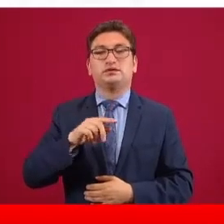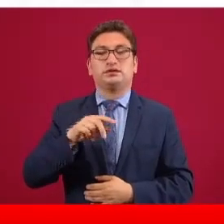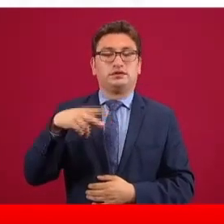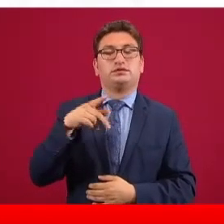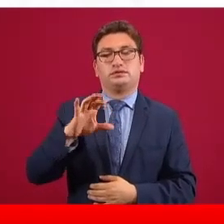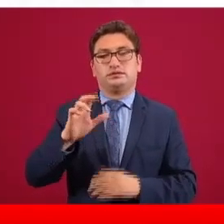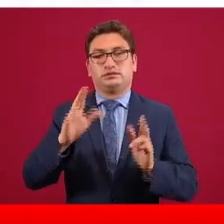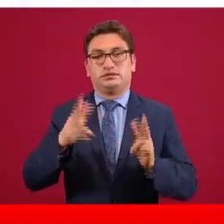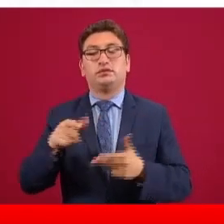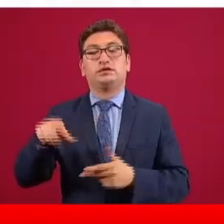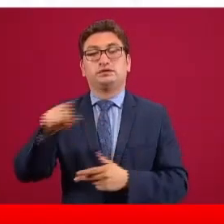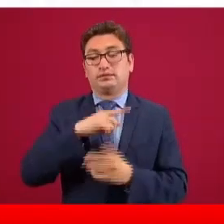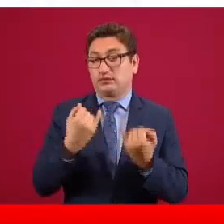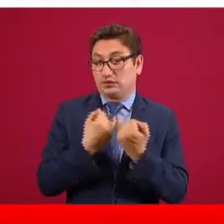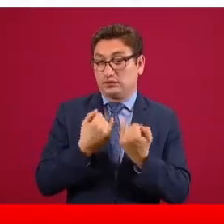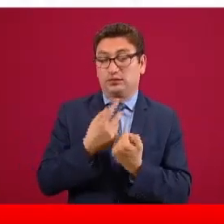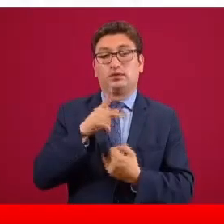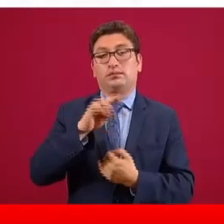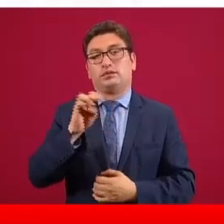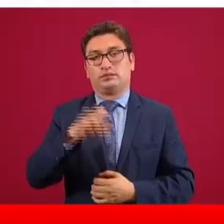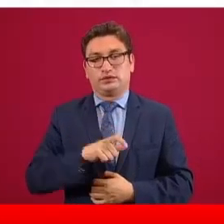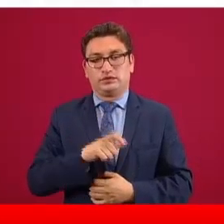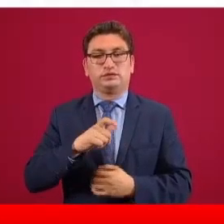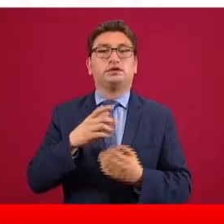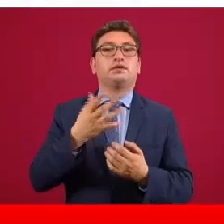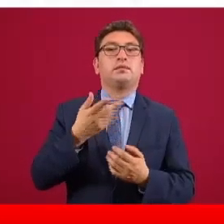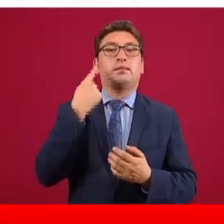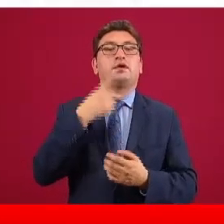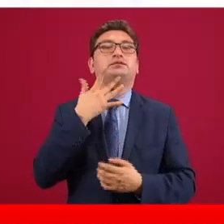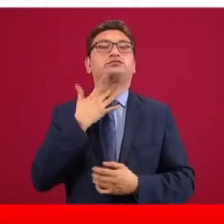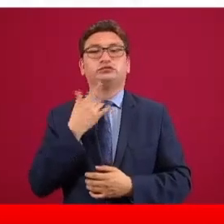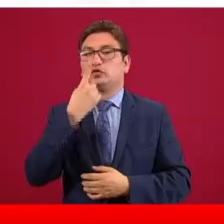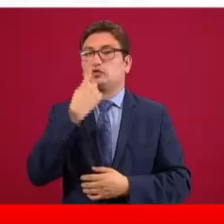el combustible premium, la más cara, 13.10.